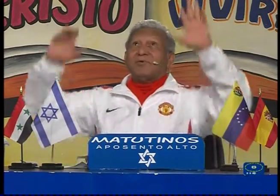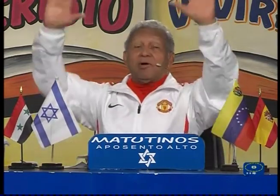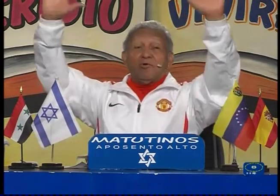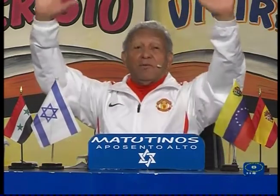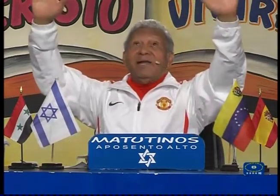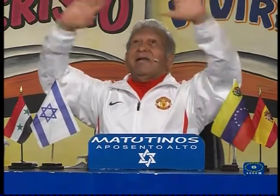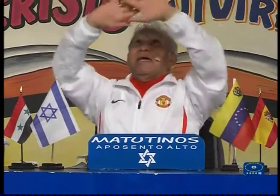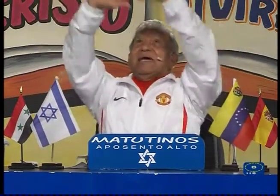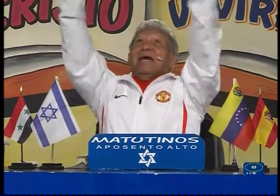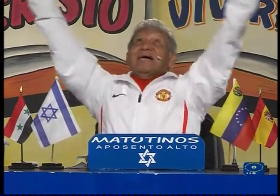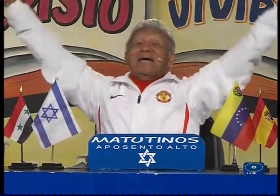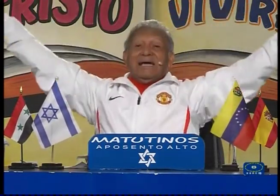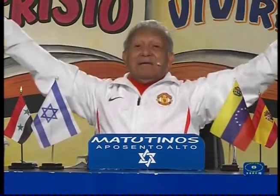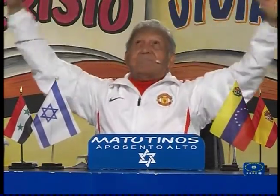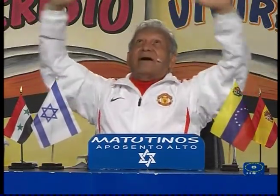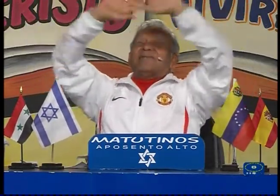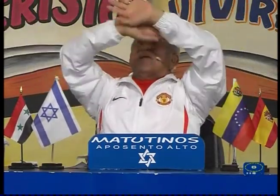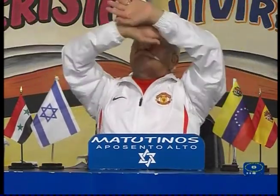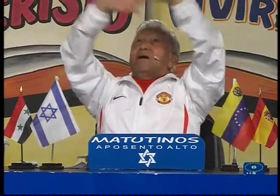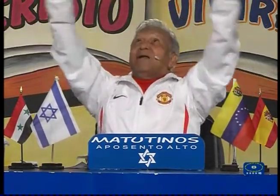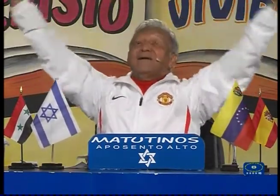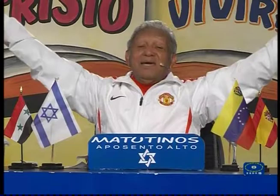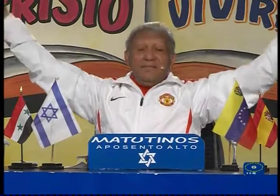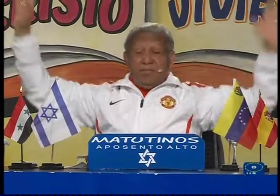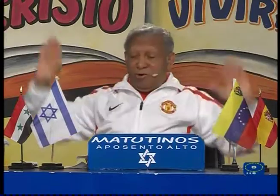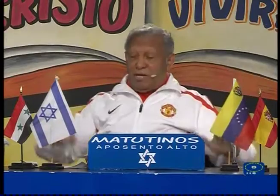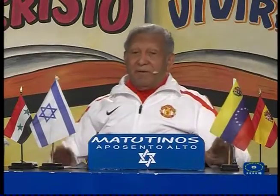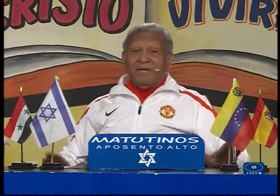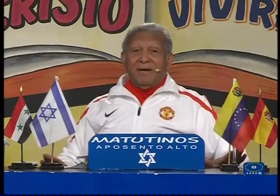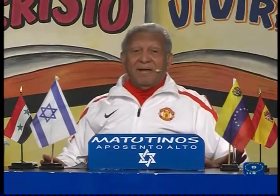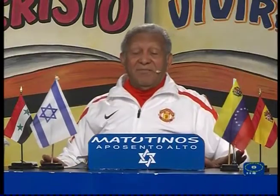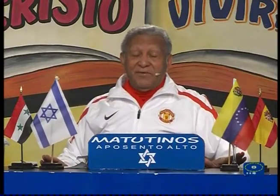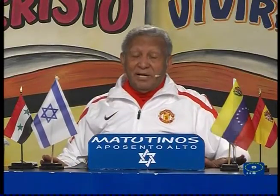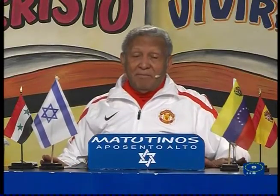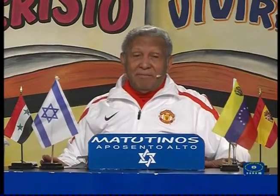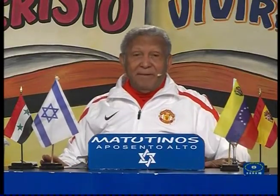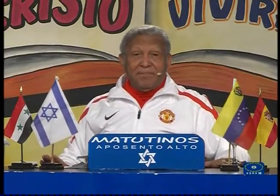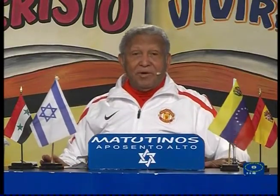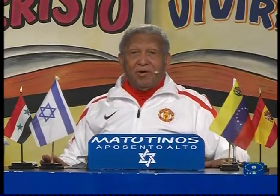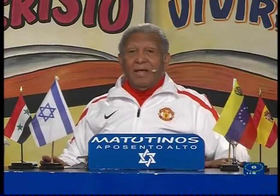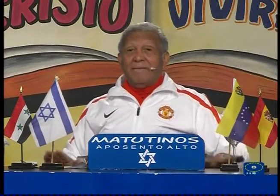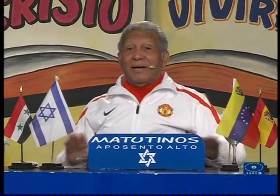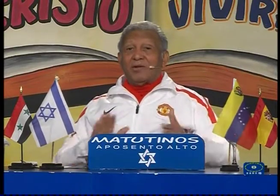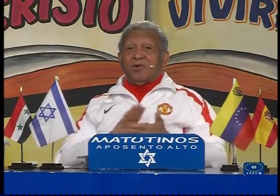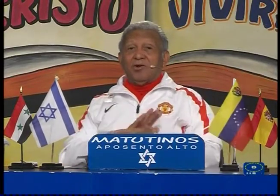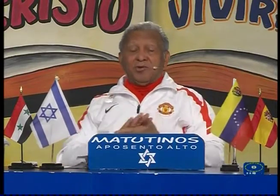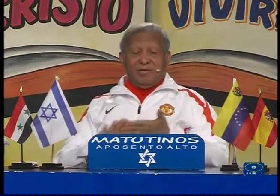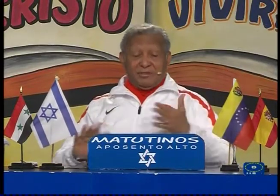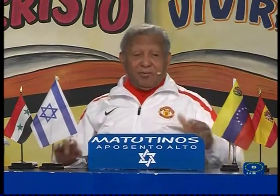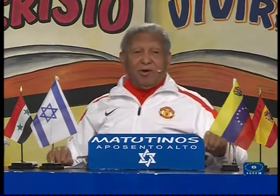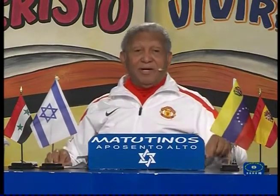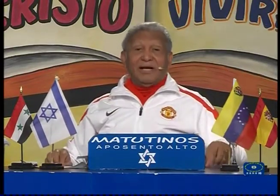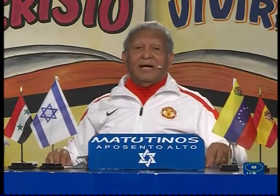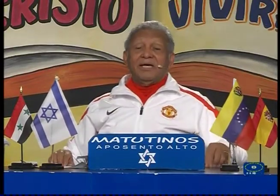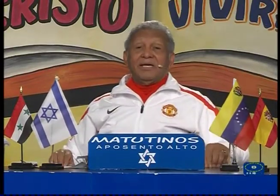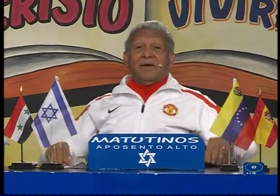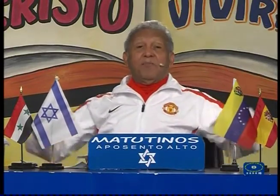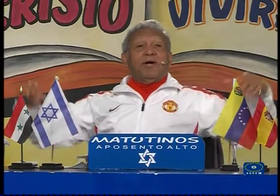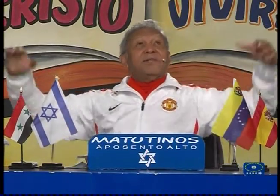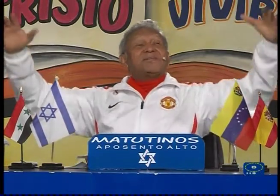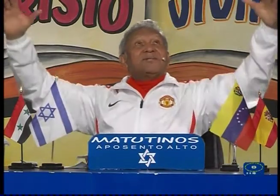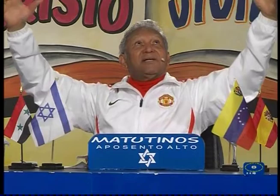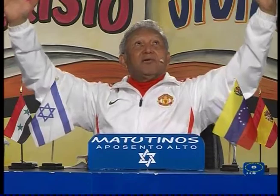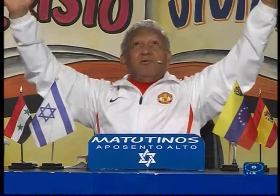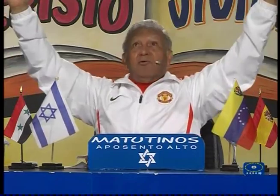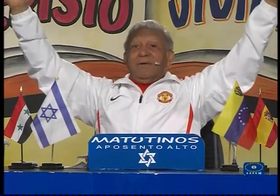que le pasó a Luzbel, el ángel más lindo que había en el firmamento, perdió toda su honra, y